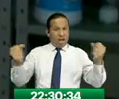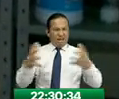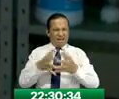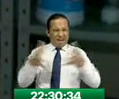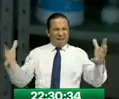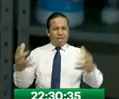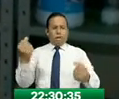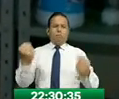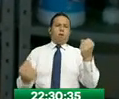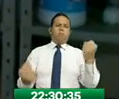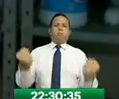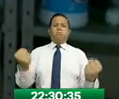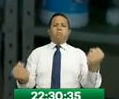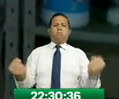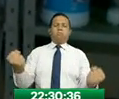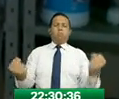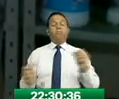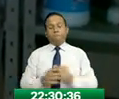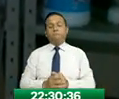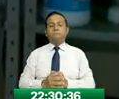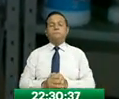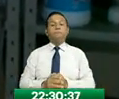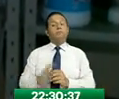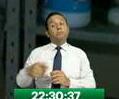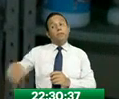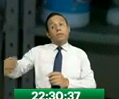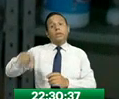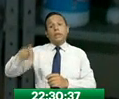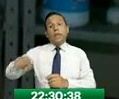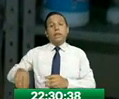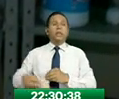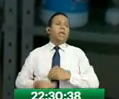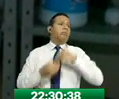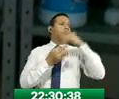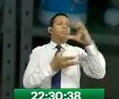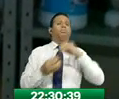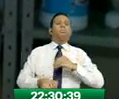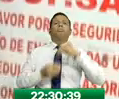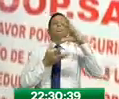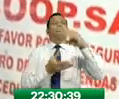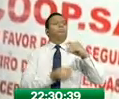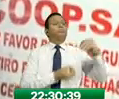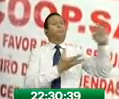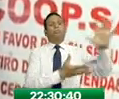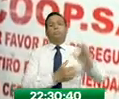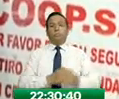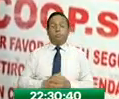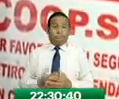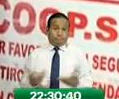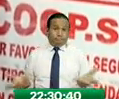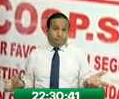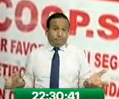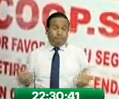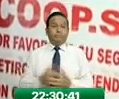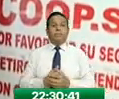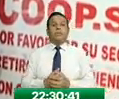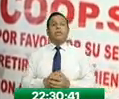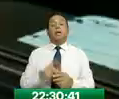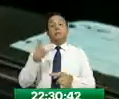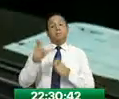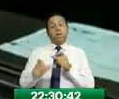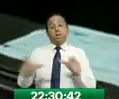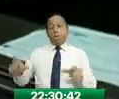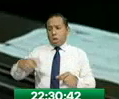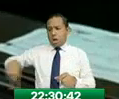usuarios tengan sus encomiendas del destino que necesitan y el horario que se necesita la entrega. Los primeros usuarios que se acercaron a la terminal